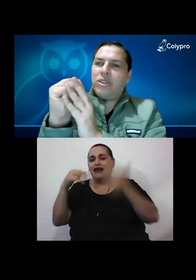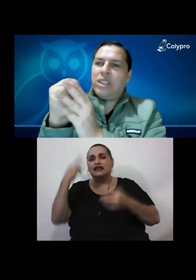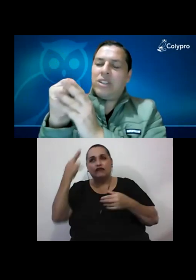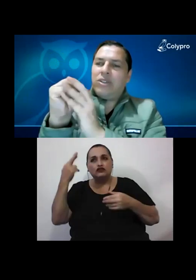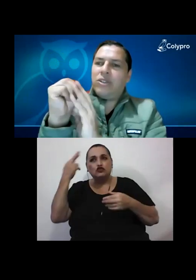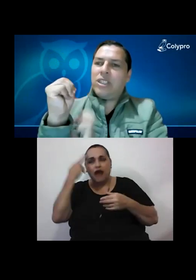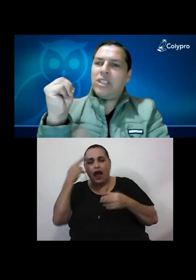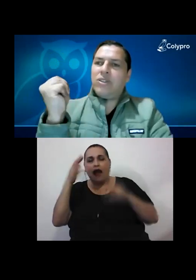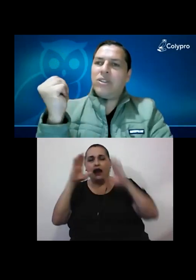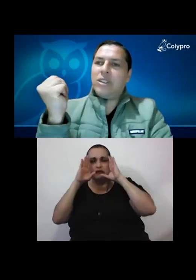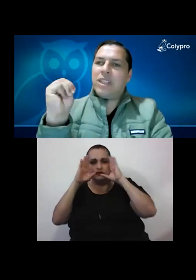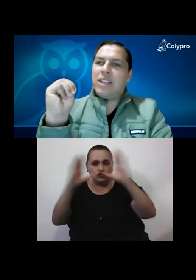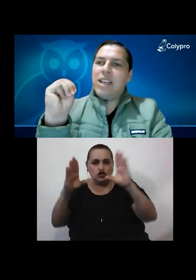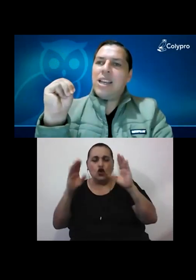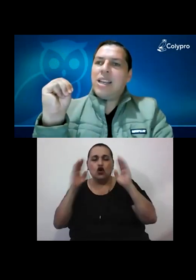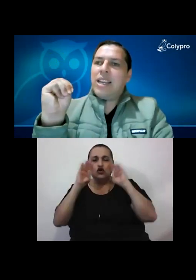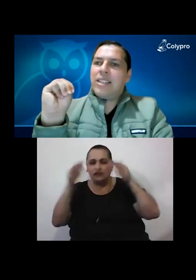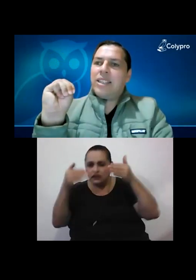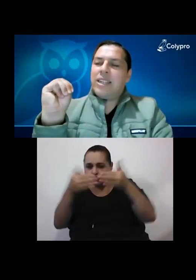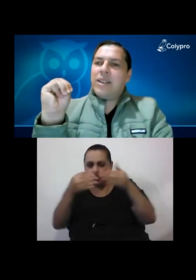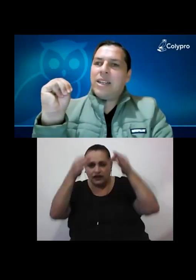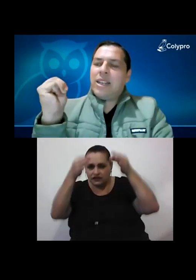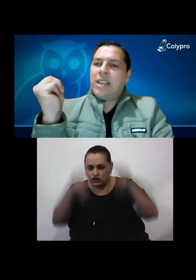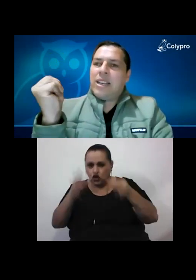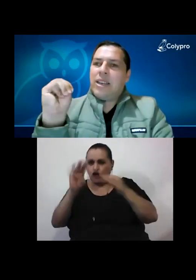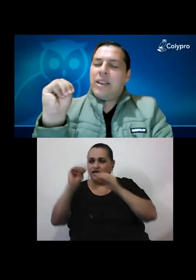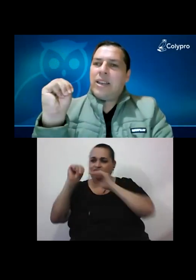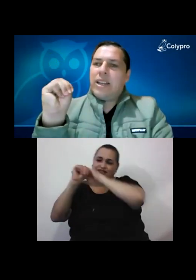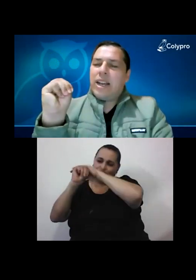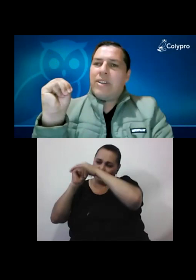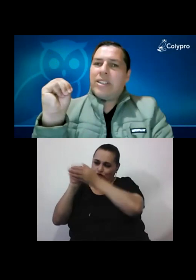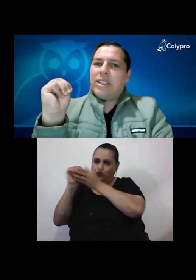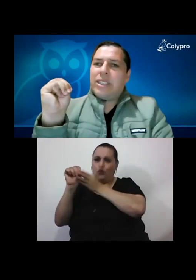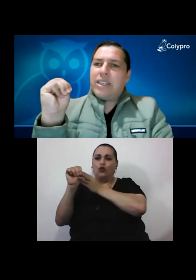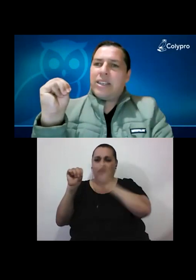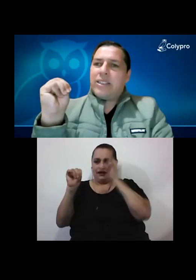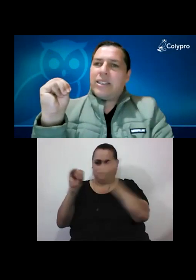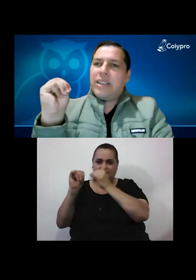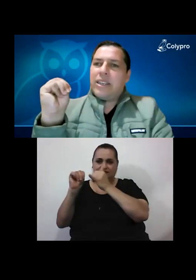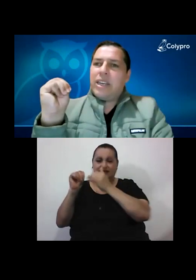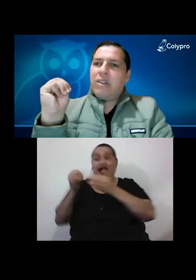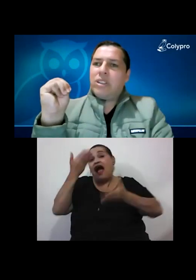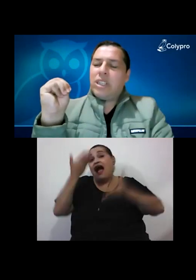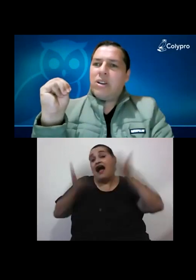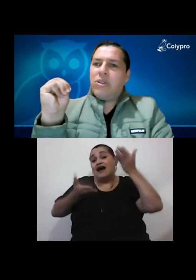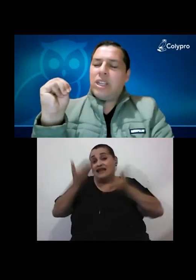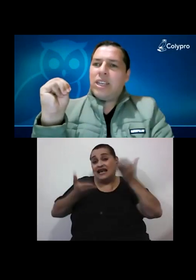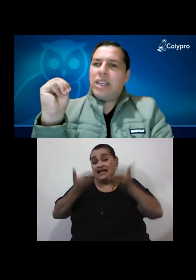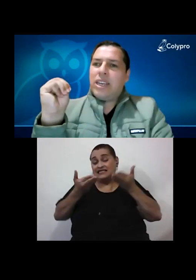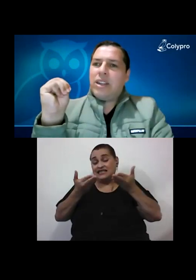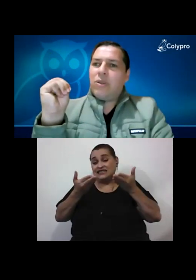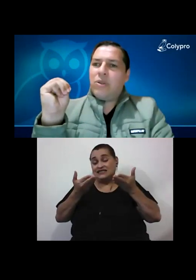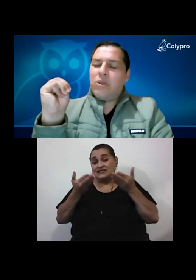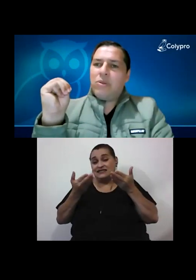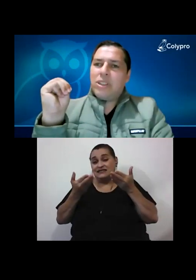atención, concentración, decisiones, ¿verdad? Etcétera. A veces, en un estado